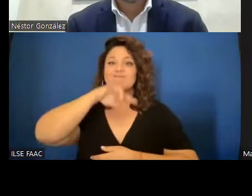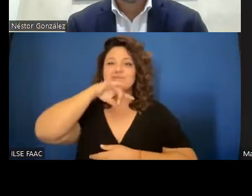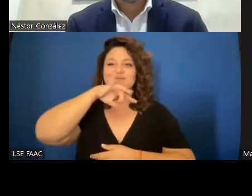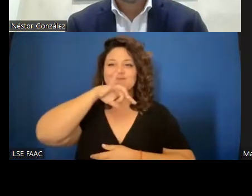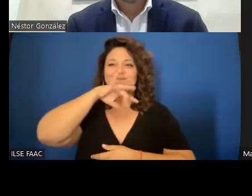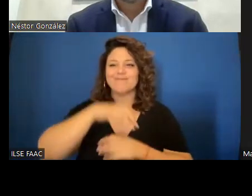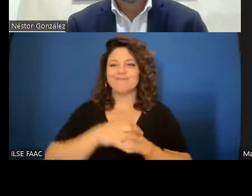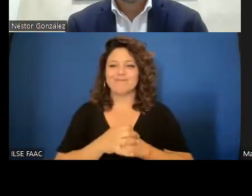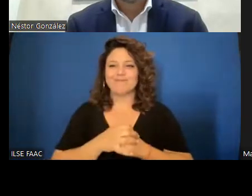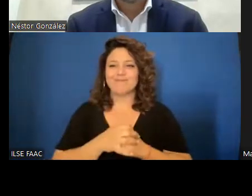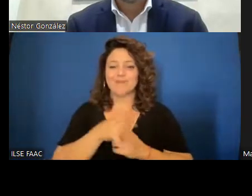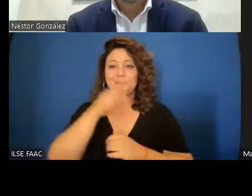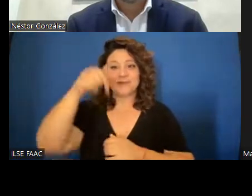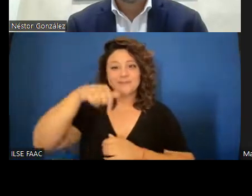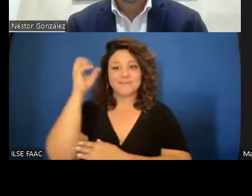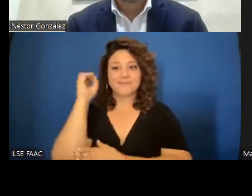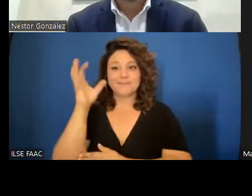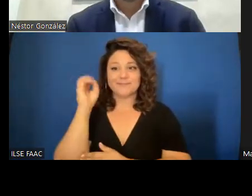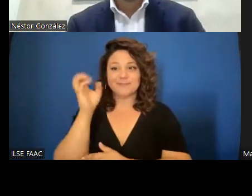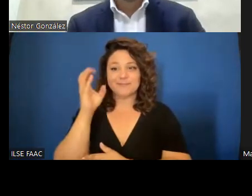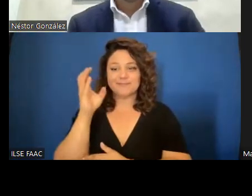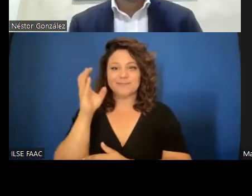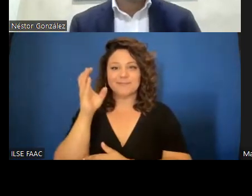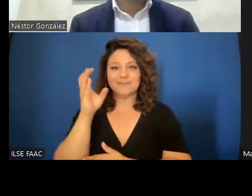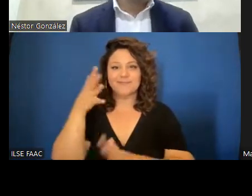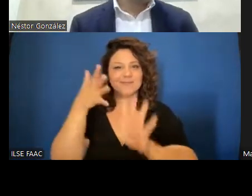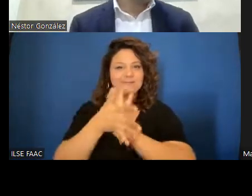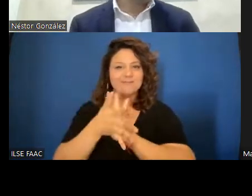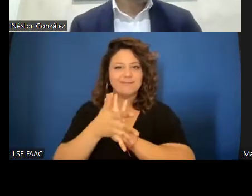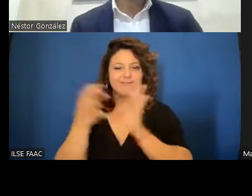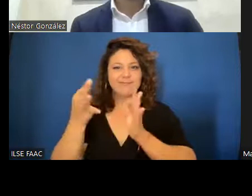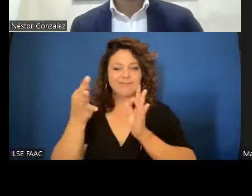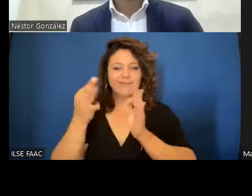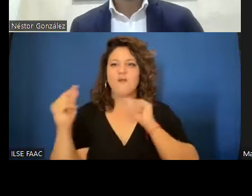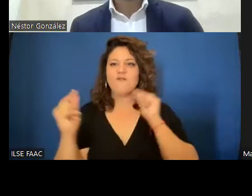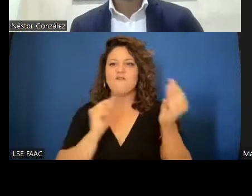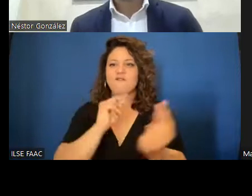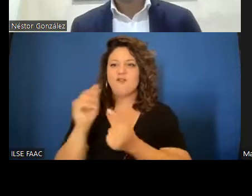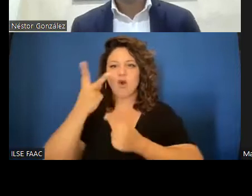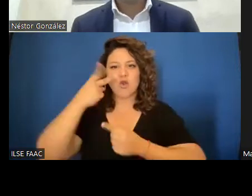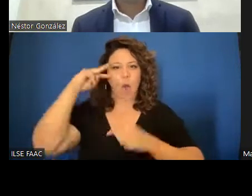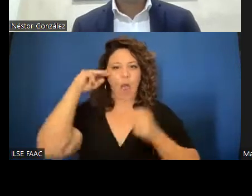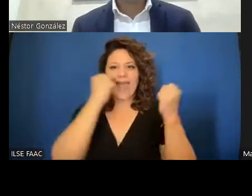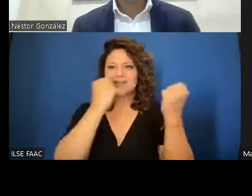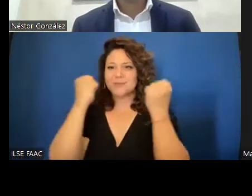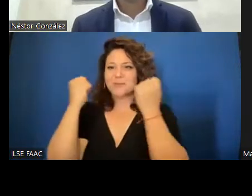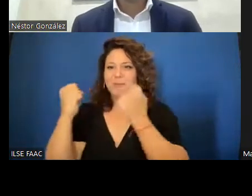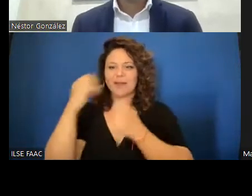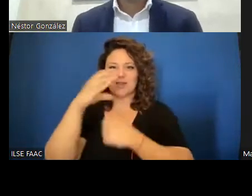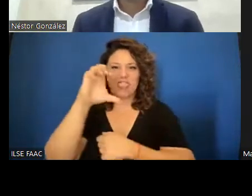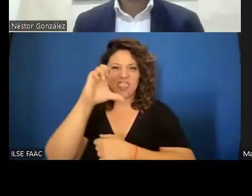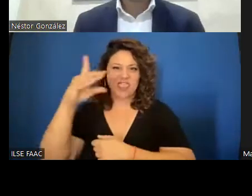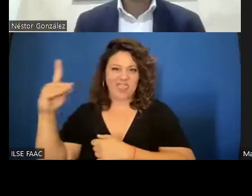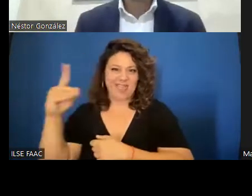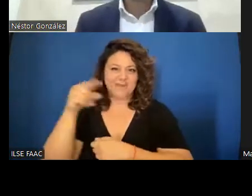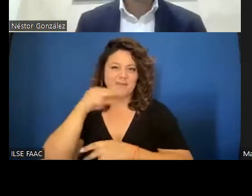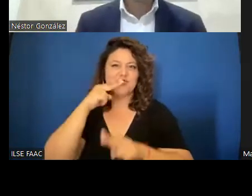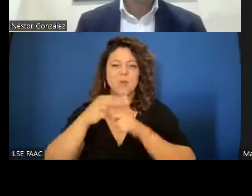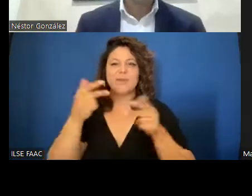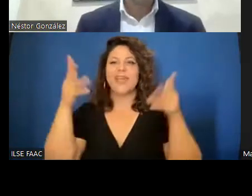porque con esta jornada consolidamos el foro de expertos del CED, que denominamos Consejo